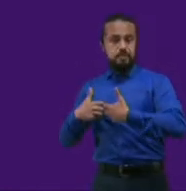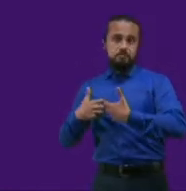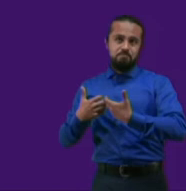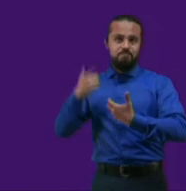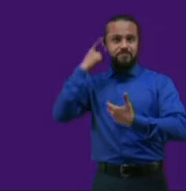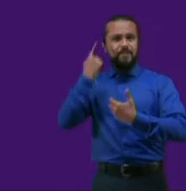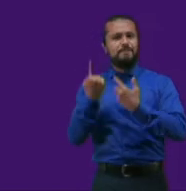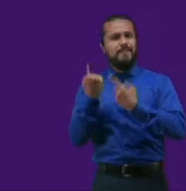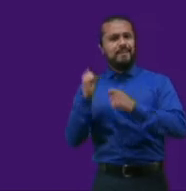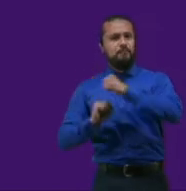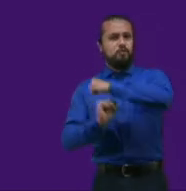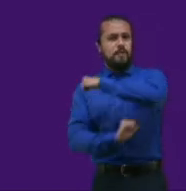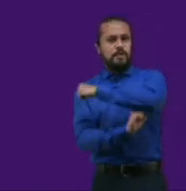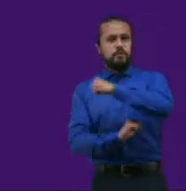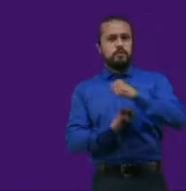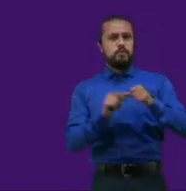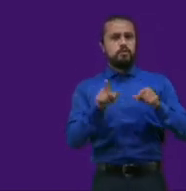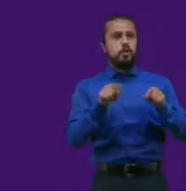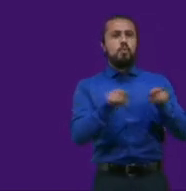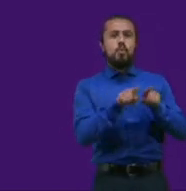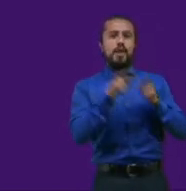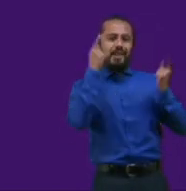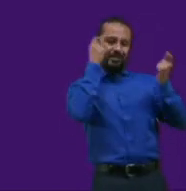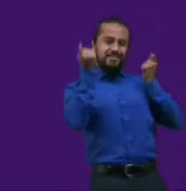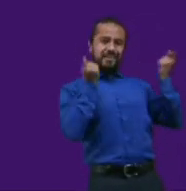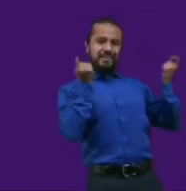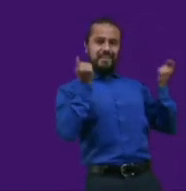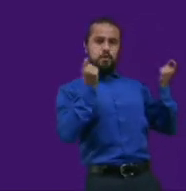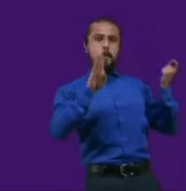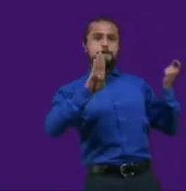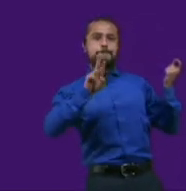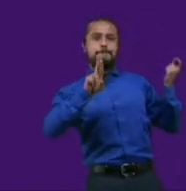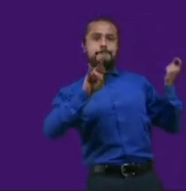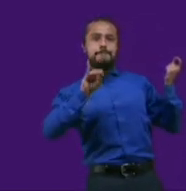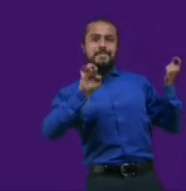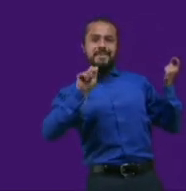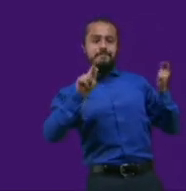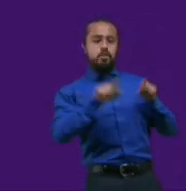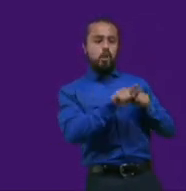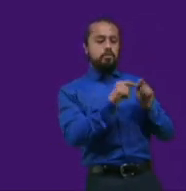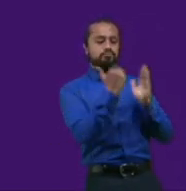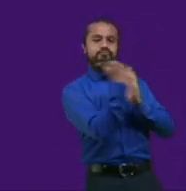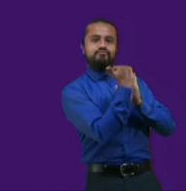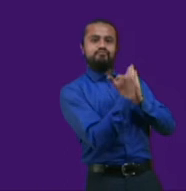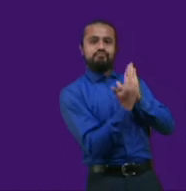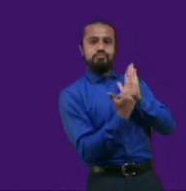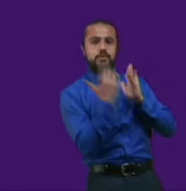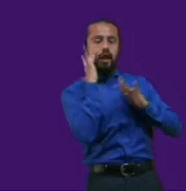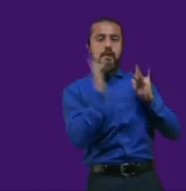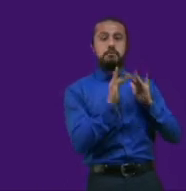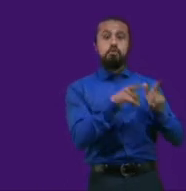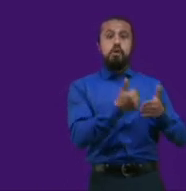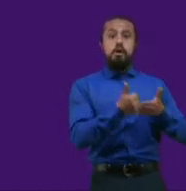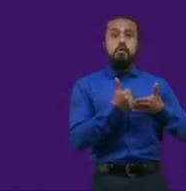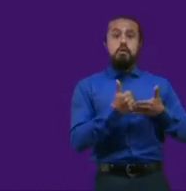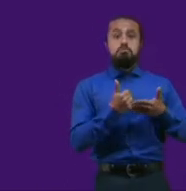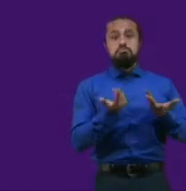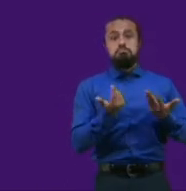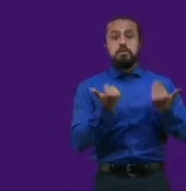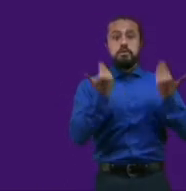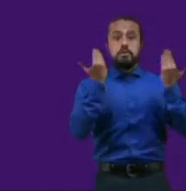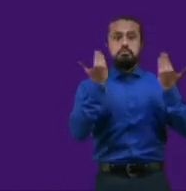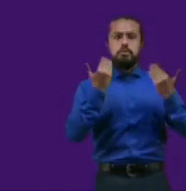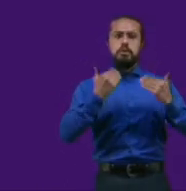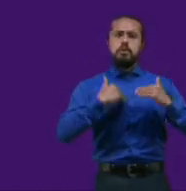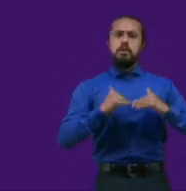fundamento. Entonces, creo que ese fit estratégico es fundamental y creo que ese fondo tiene que, digamos, que estar